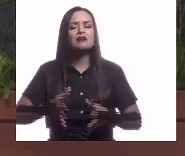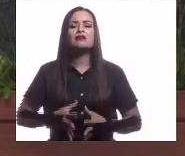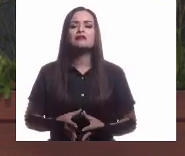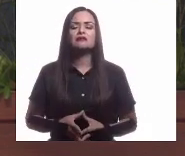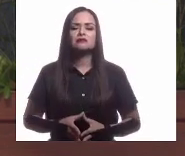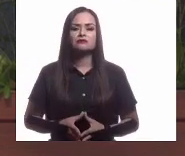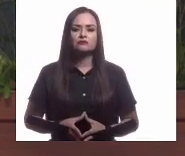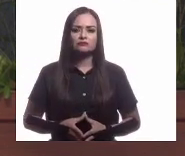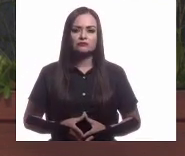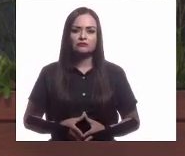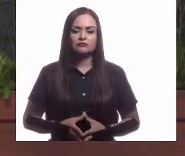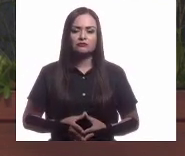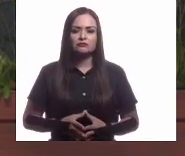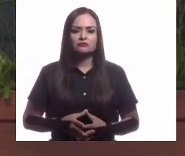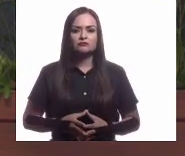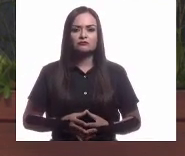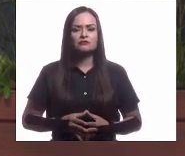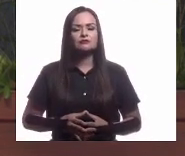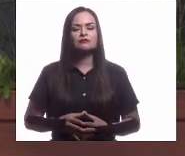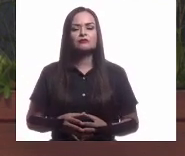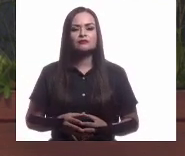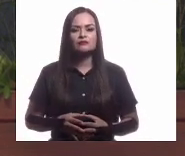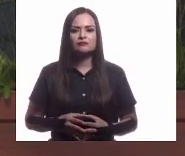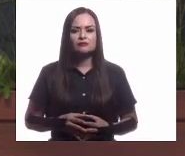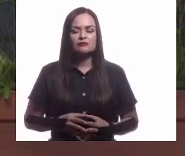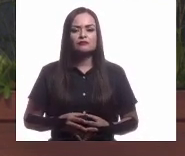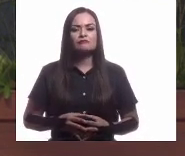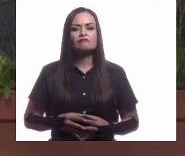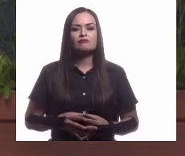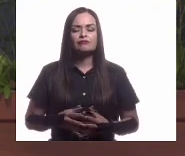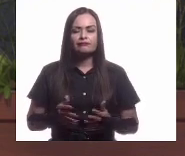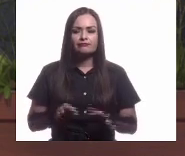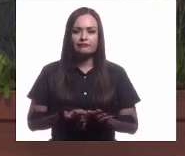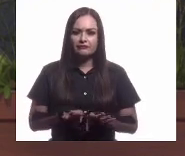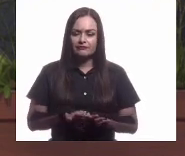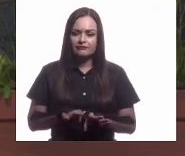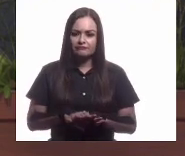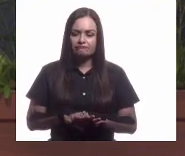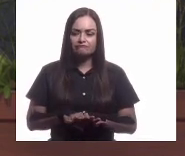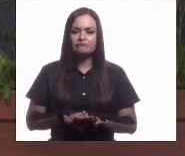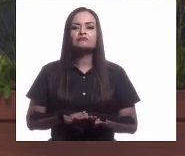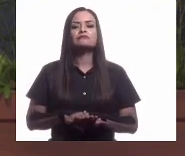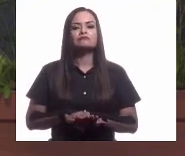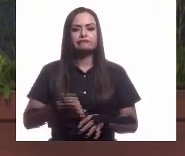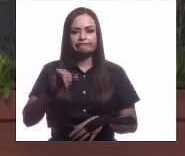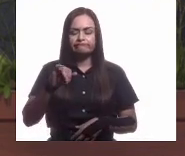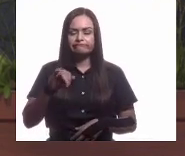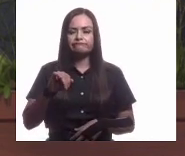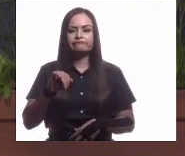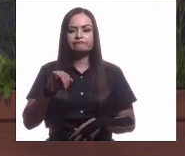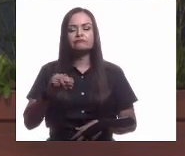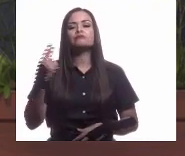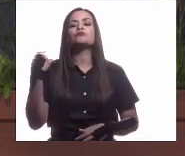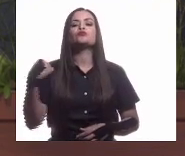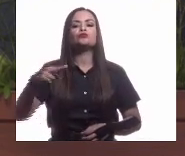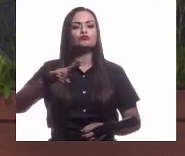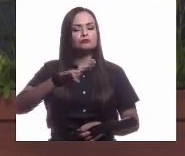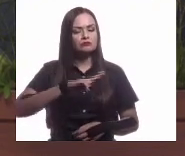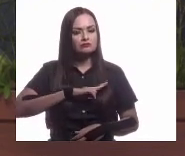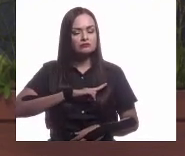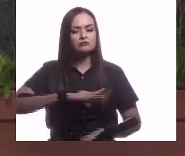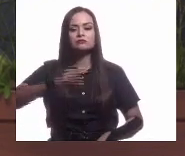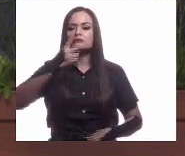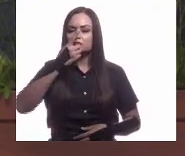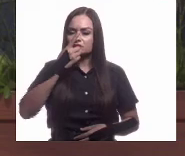transportarse. Cualquier solución distinta a esto protege intereses y nosotros